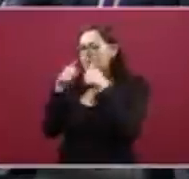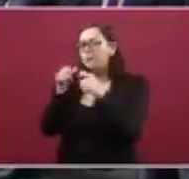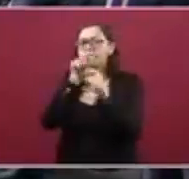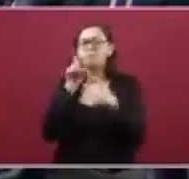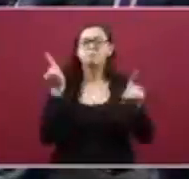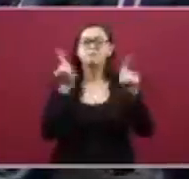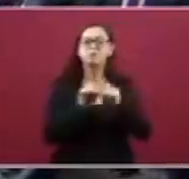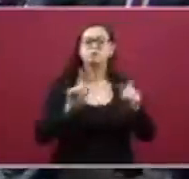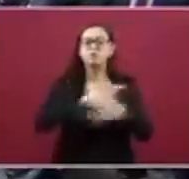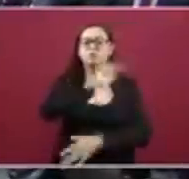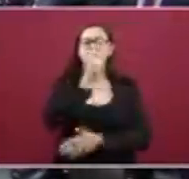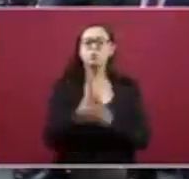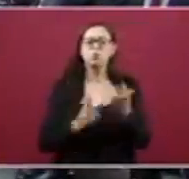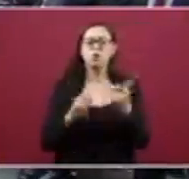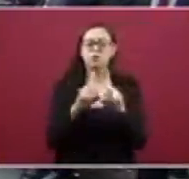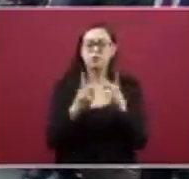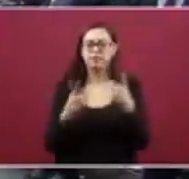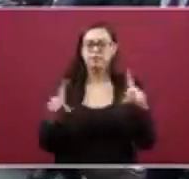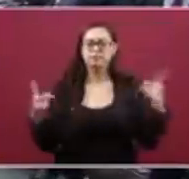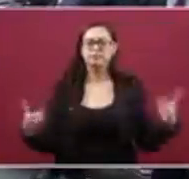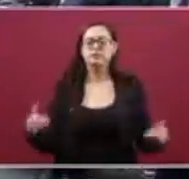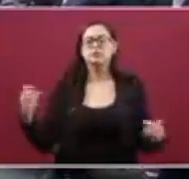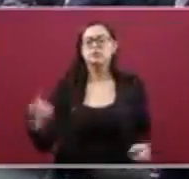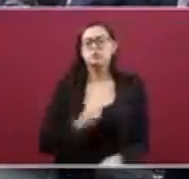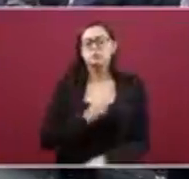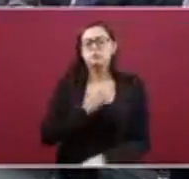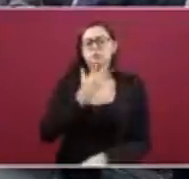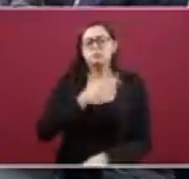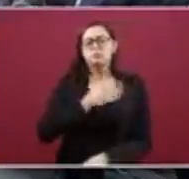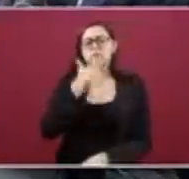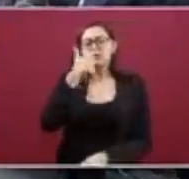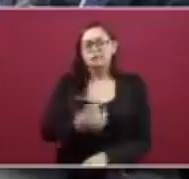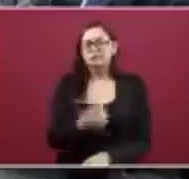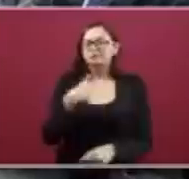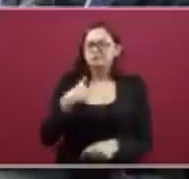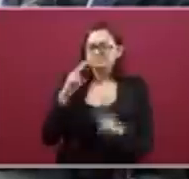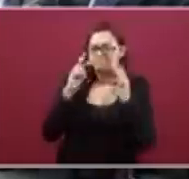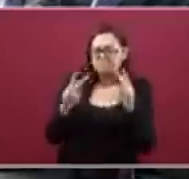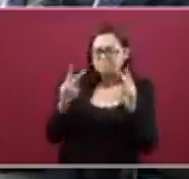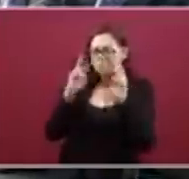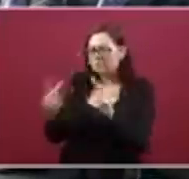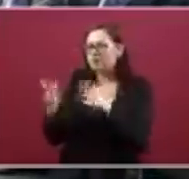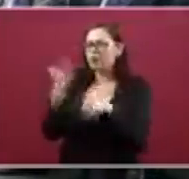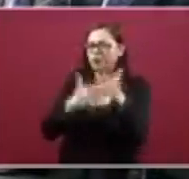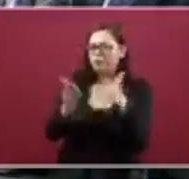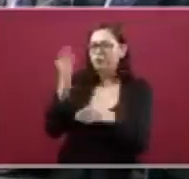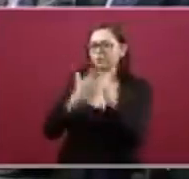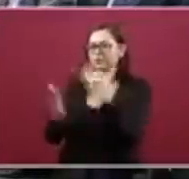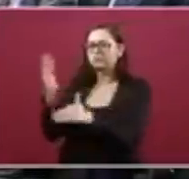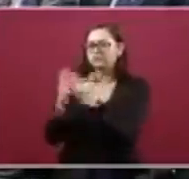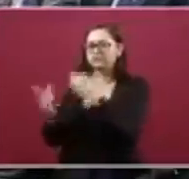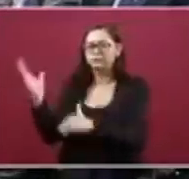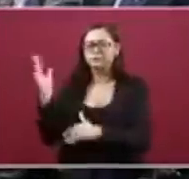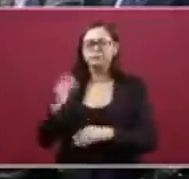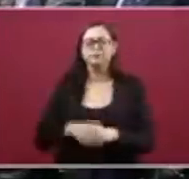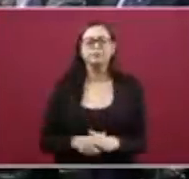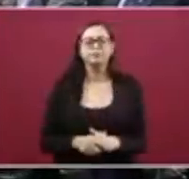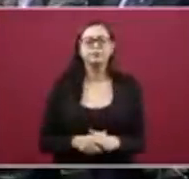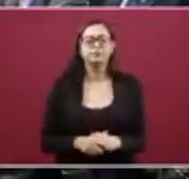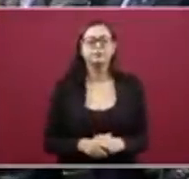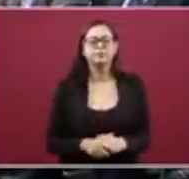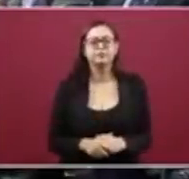programas de desarrollo y bienestar a diferencia de lo ocurrido